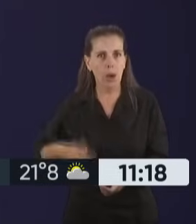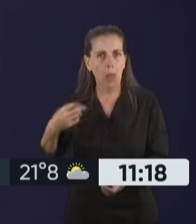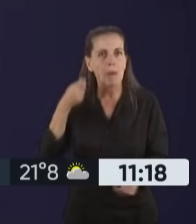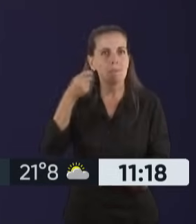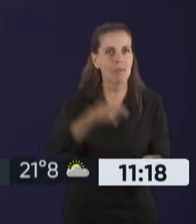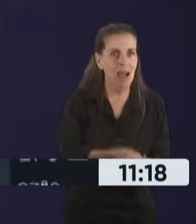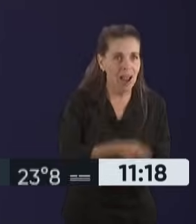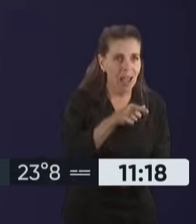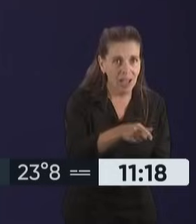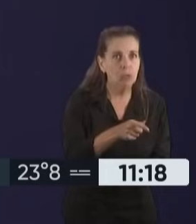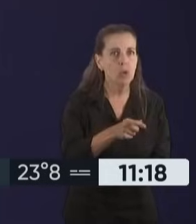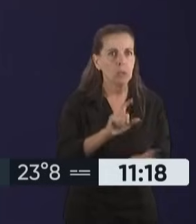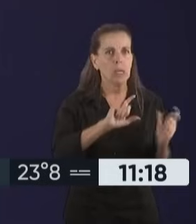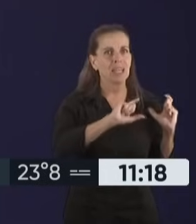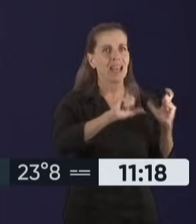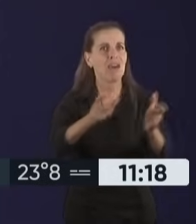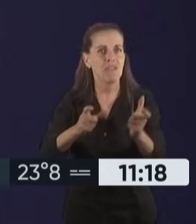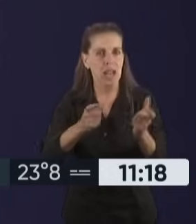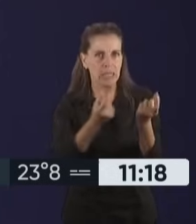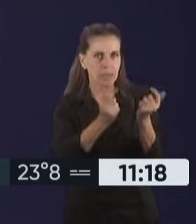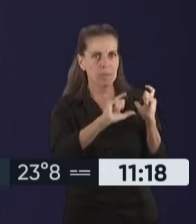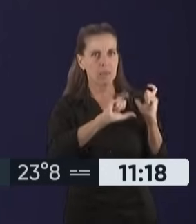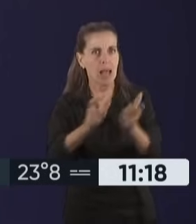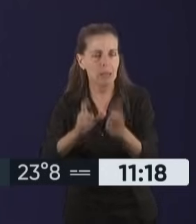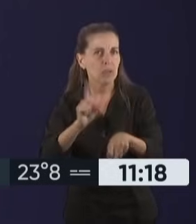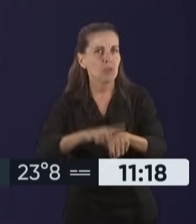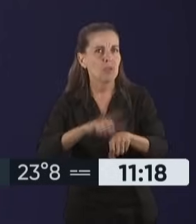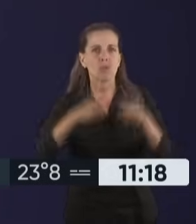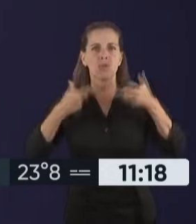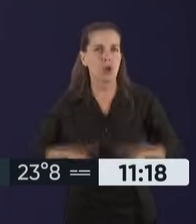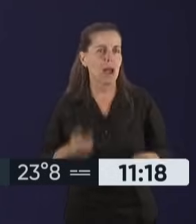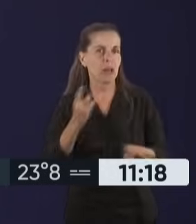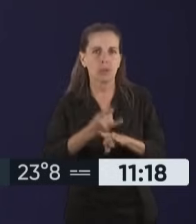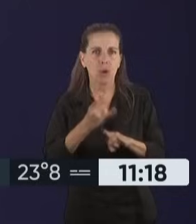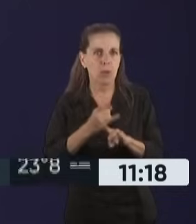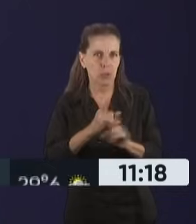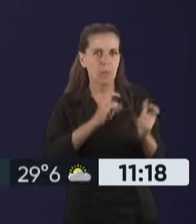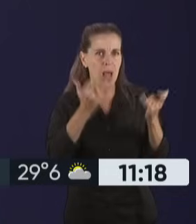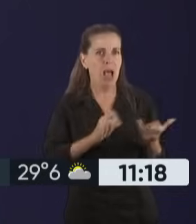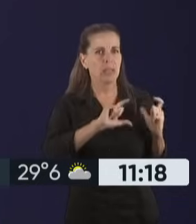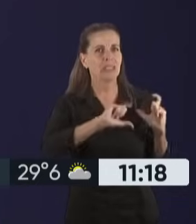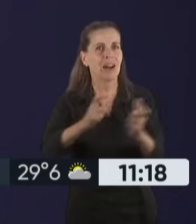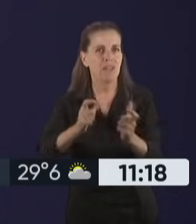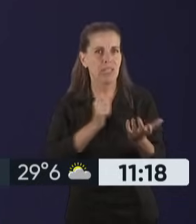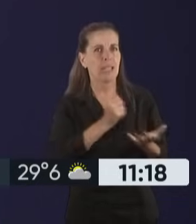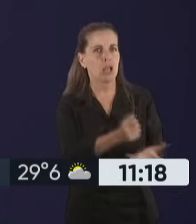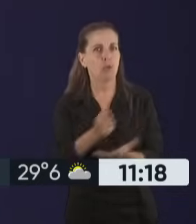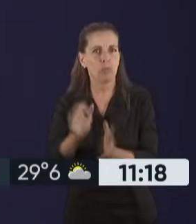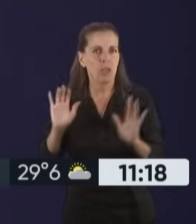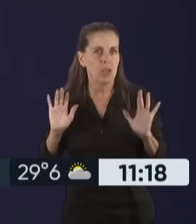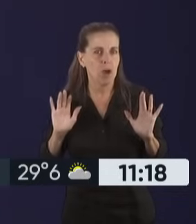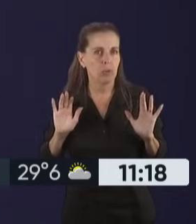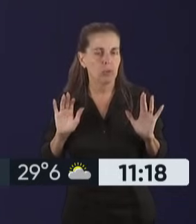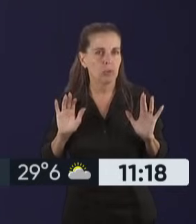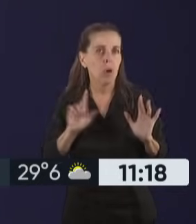están transfiriendo en los tiempos normales y habituales. Así que todo lo demás